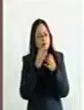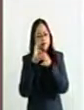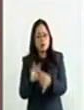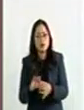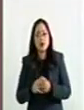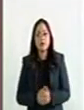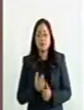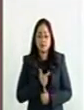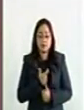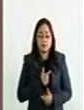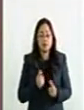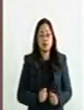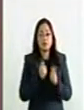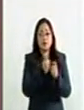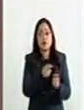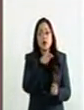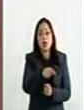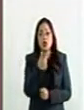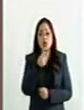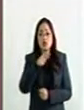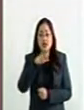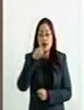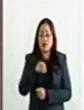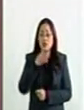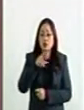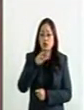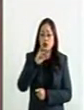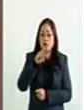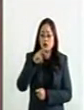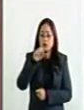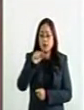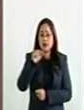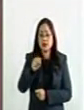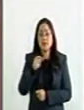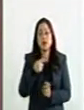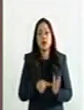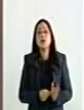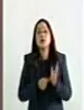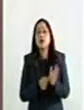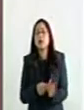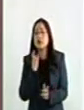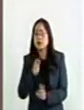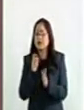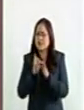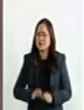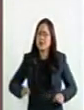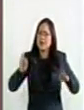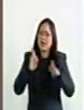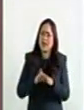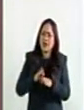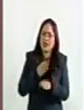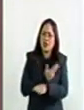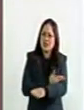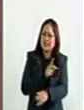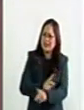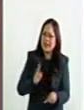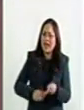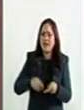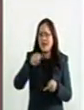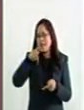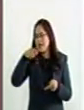Gonzalo Rivas reviste una enorme trascendencia moral, ética y humana. Es un